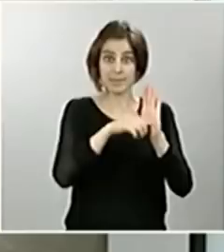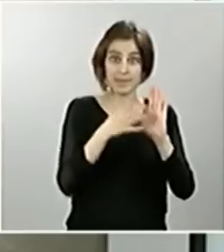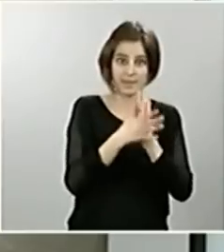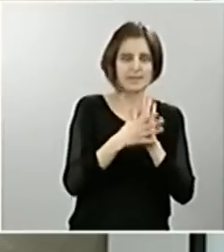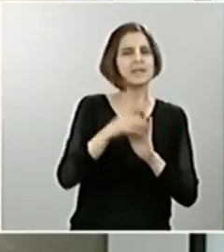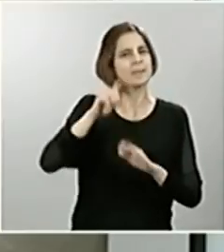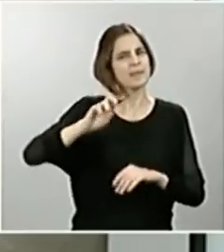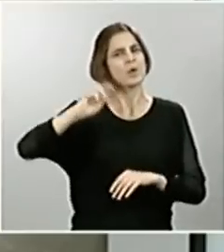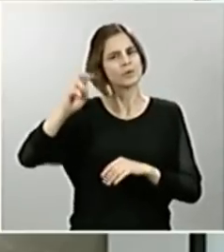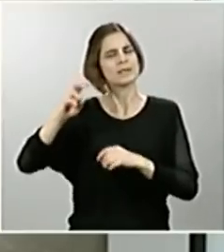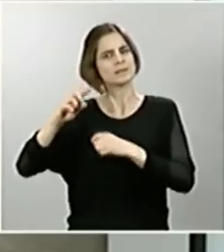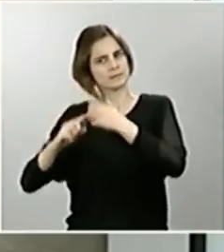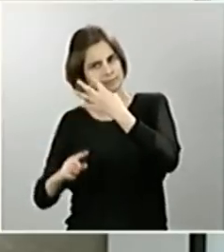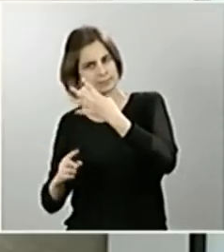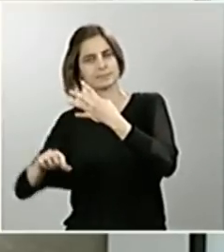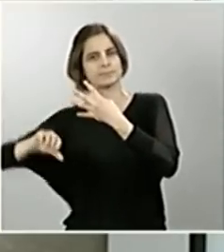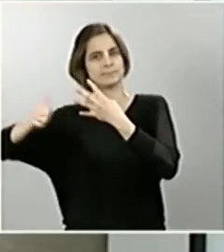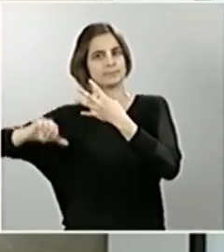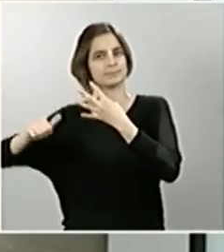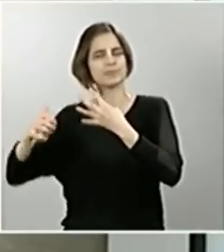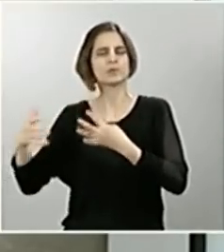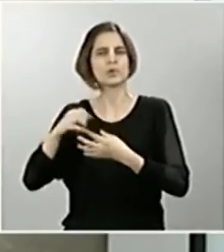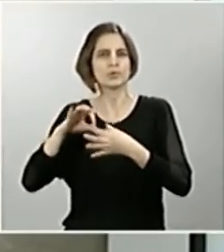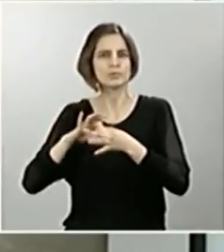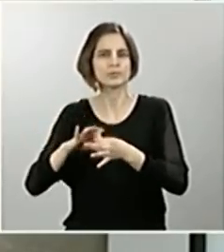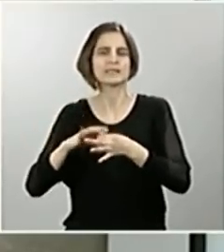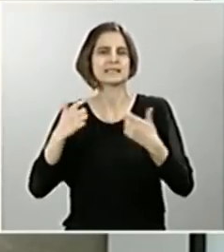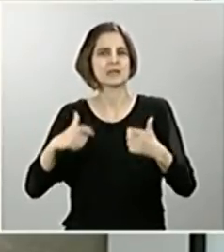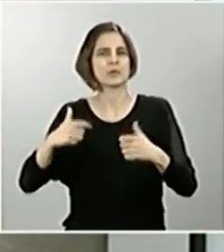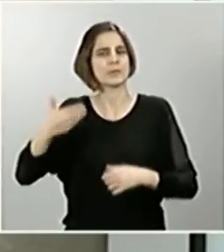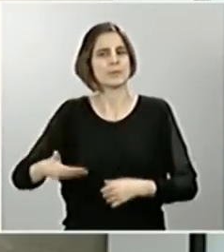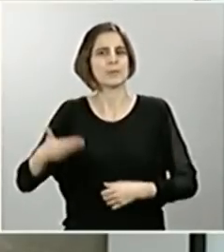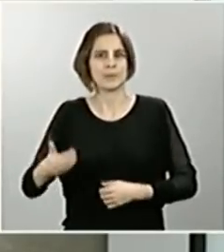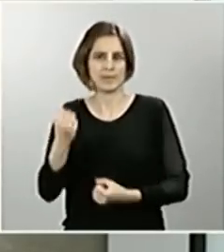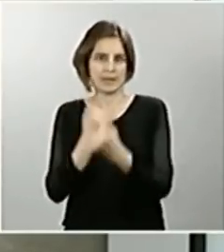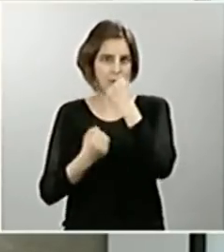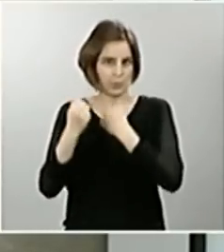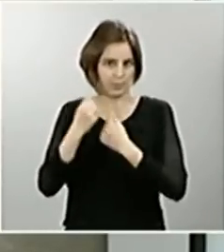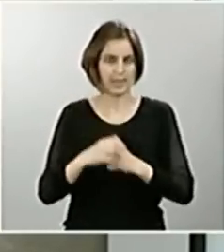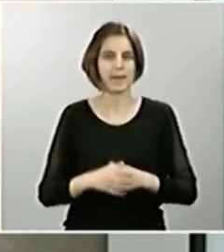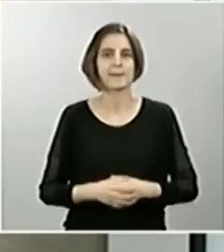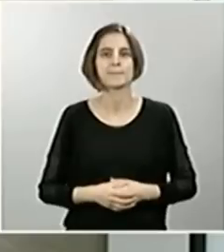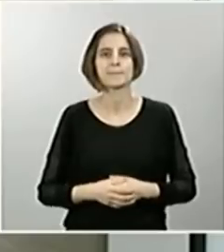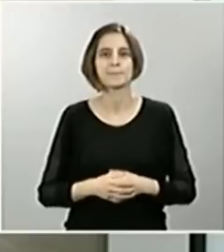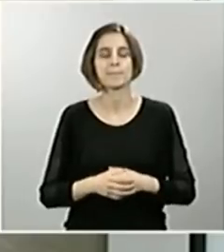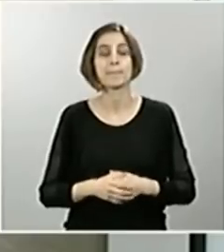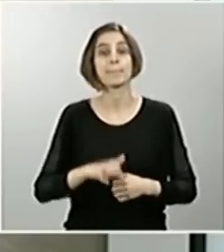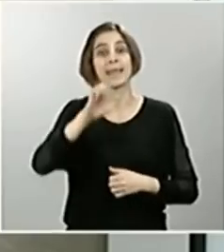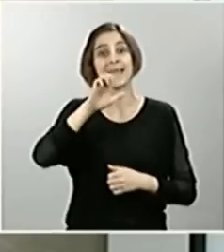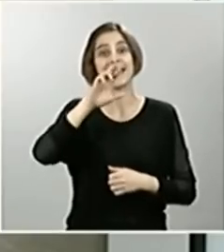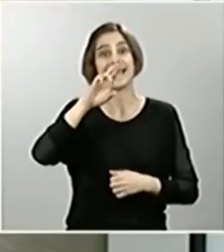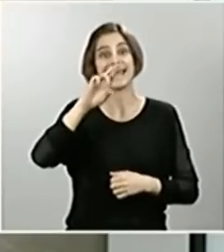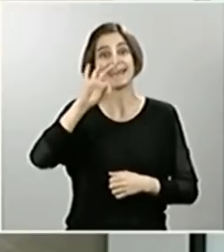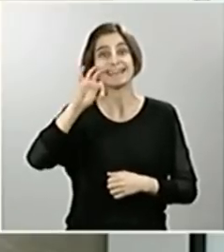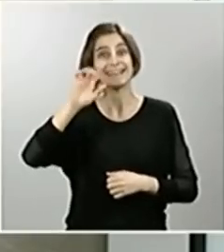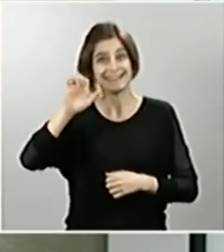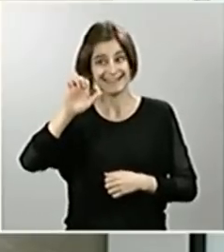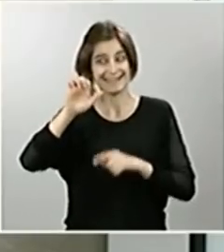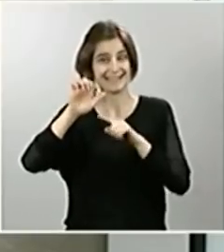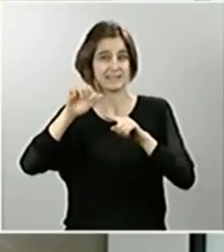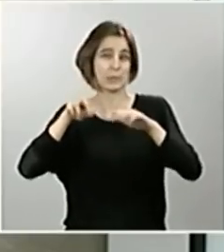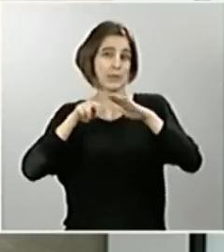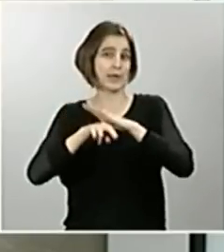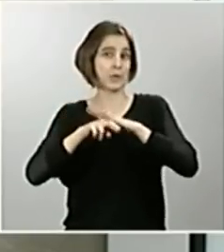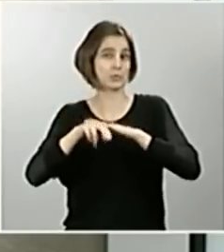ver tamén con sectores moi importantes na economía. Tambén incorporamos os ERTE este mecanismo para non despedir a